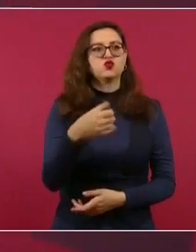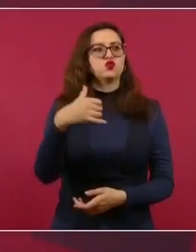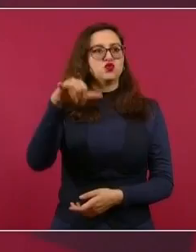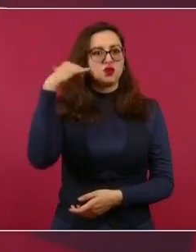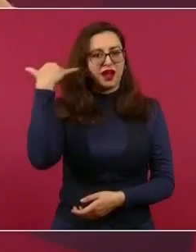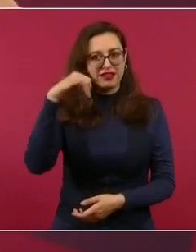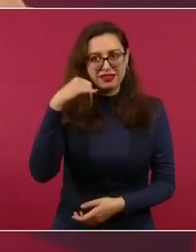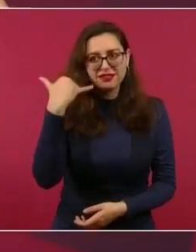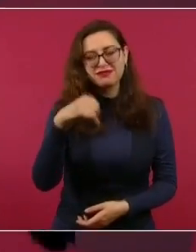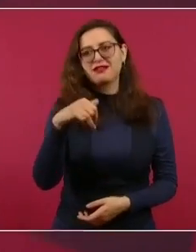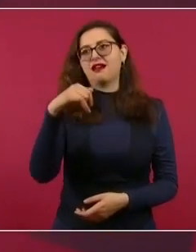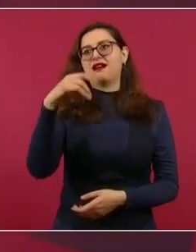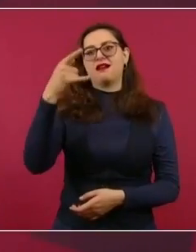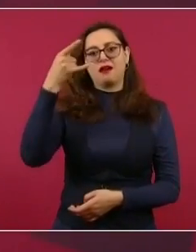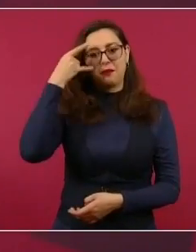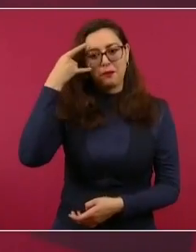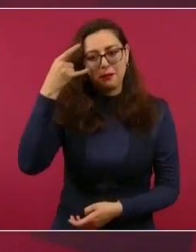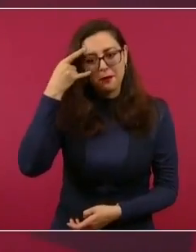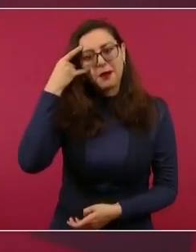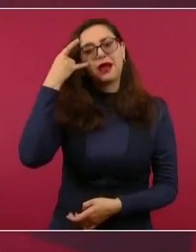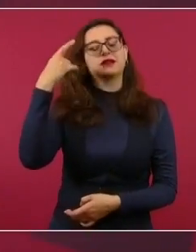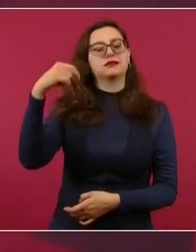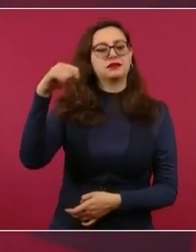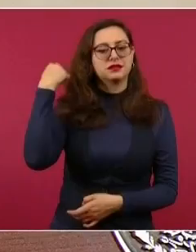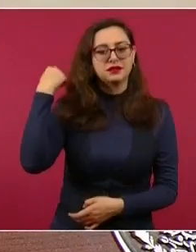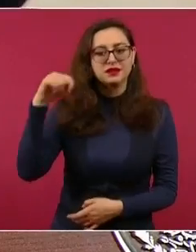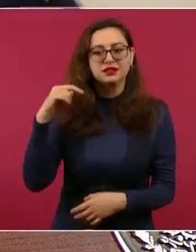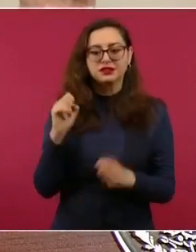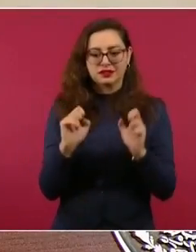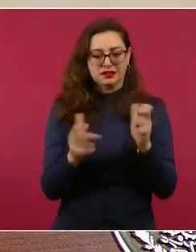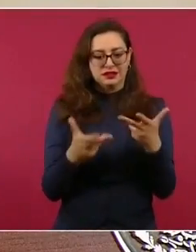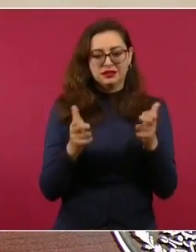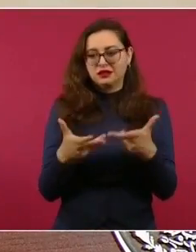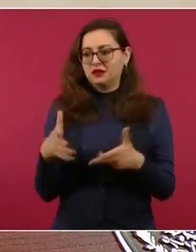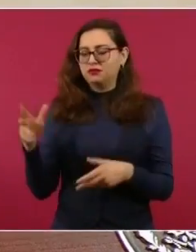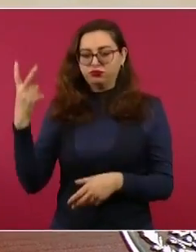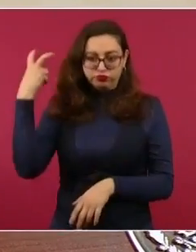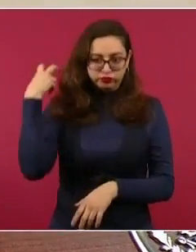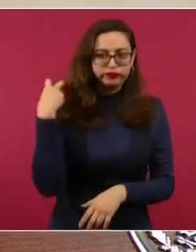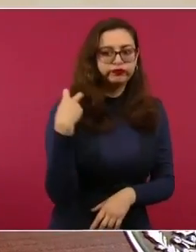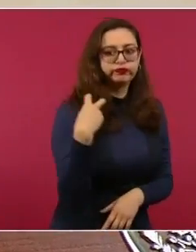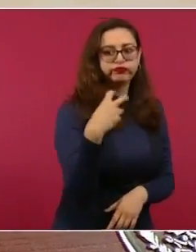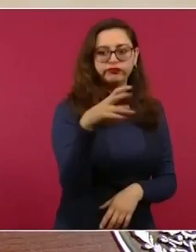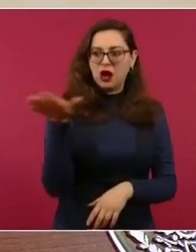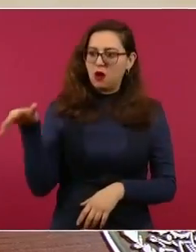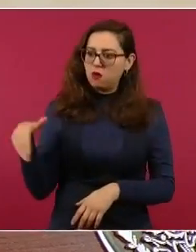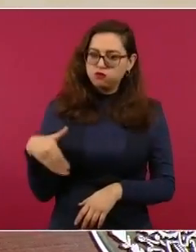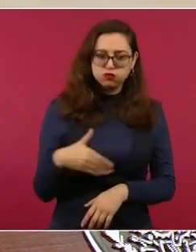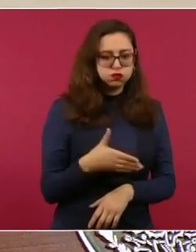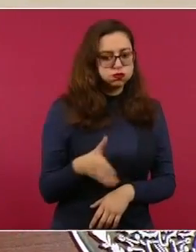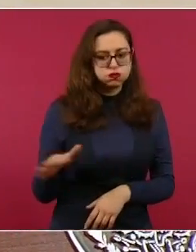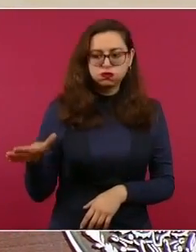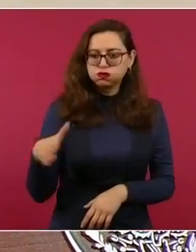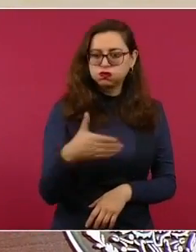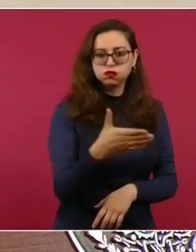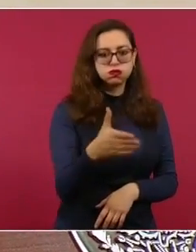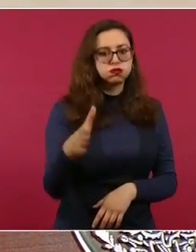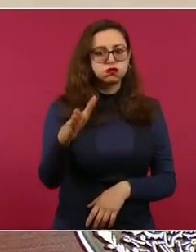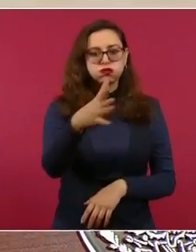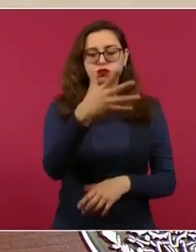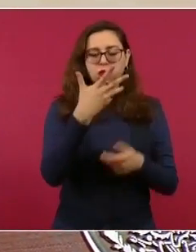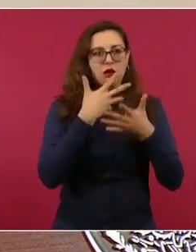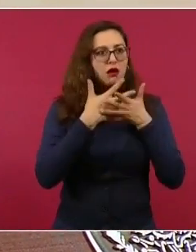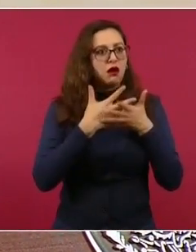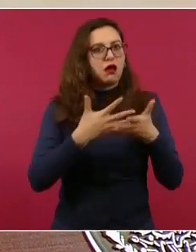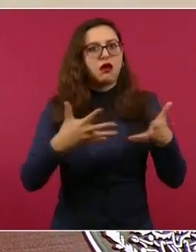Tabasco hacia Chiapas y conocer toda la grandeza cultural